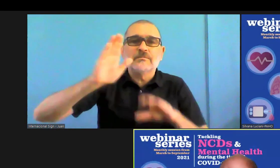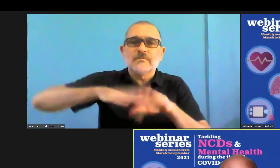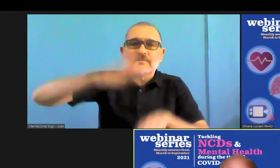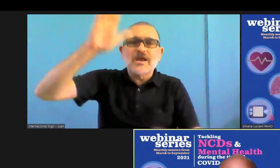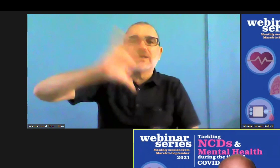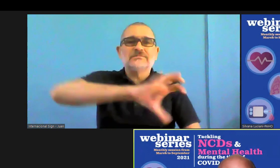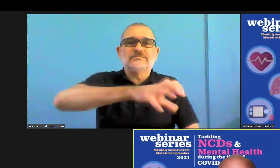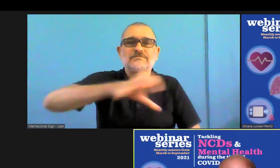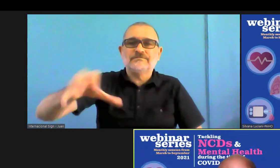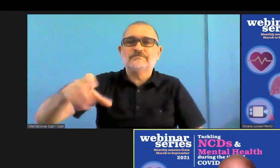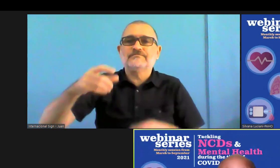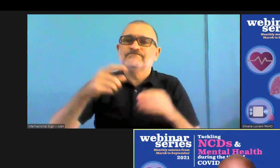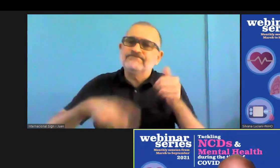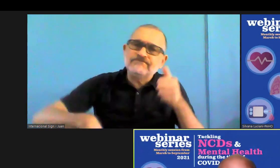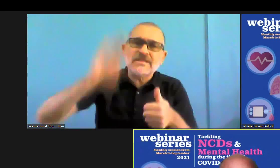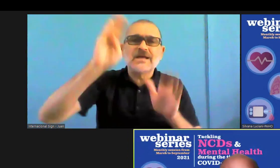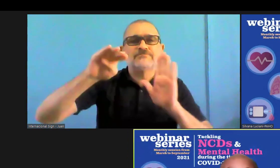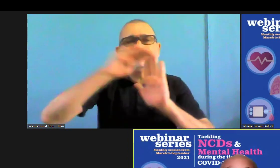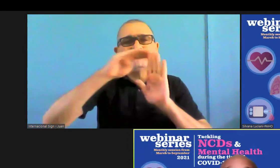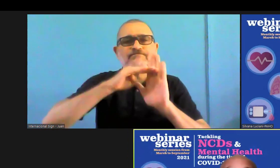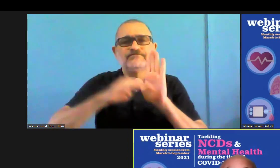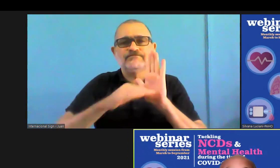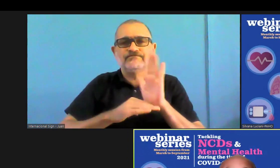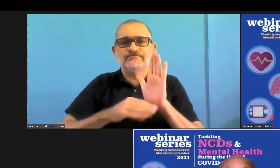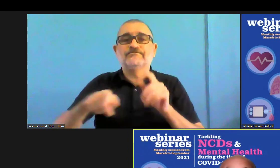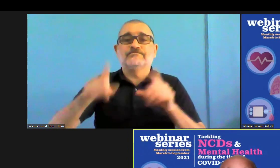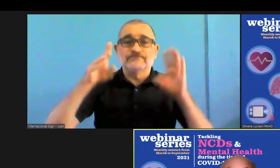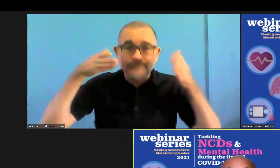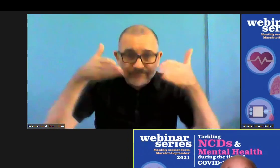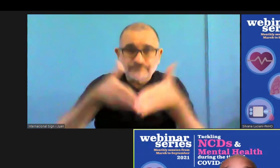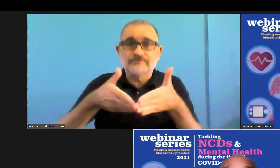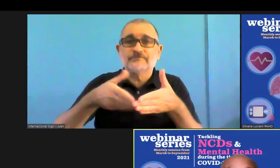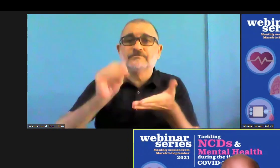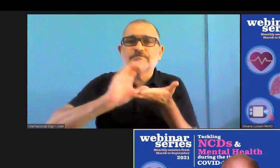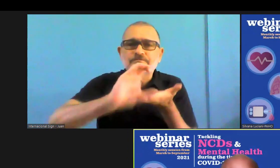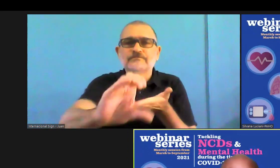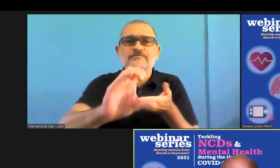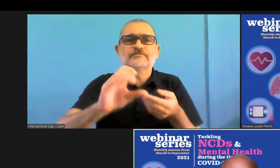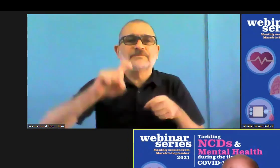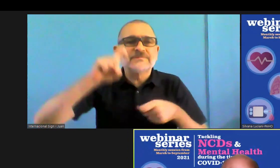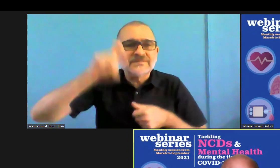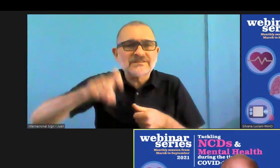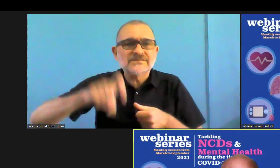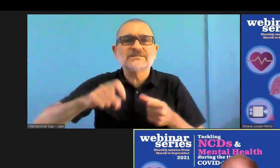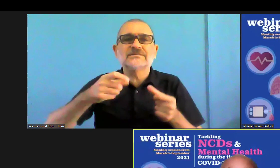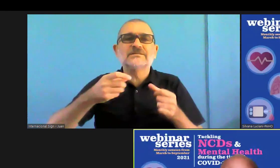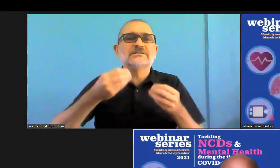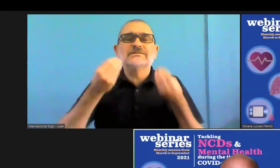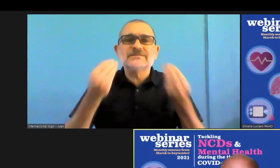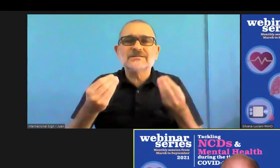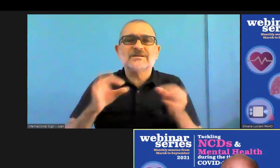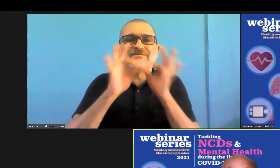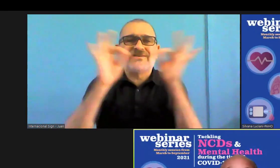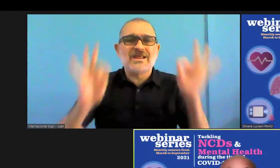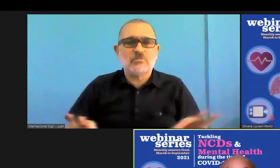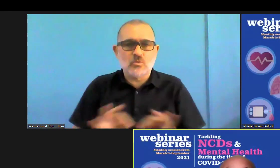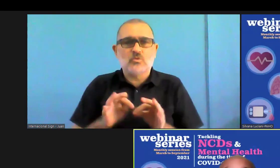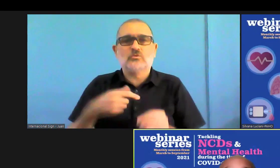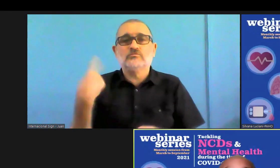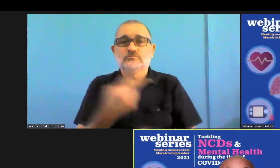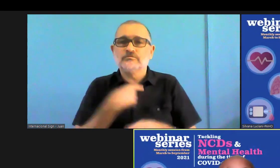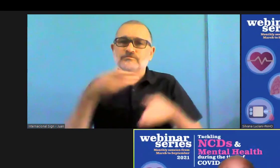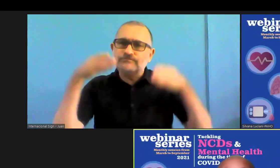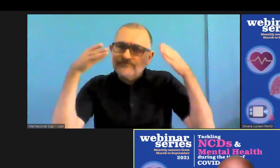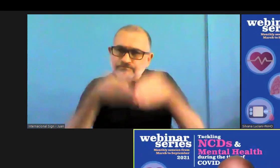de la inversión y el marco regulatorio. Fue refrescante oír lo que se dijo sobre la importancia de mirar